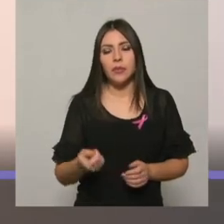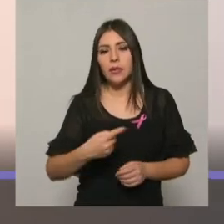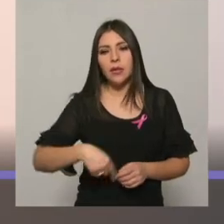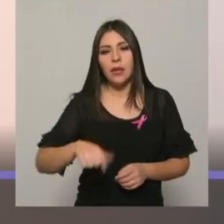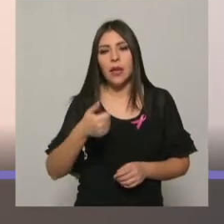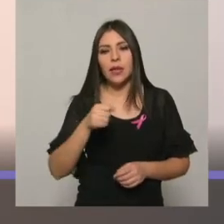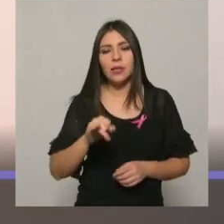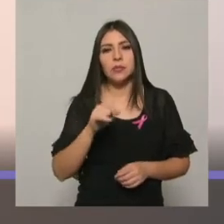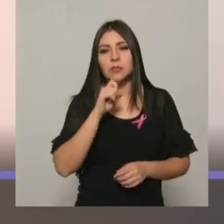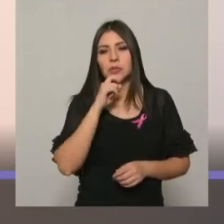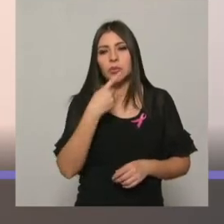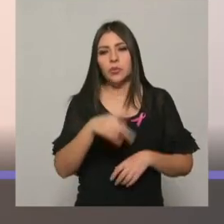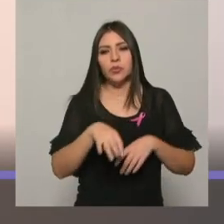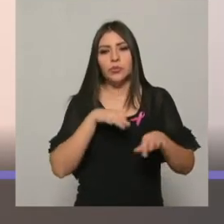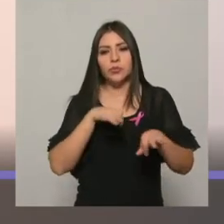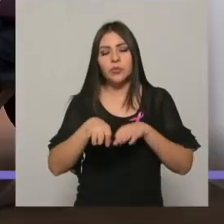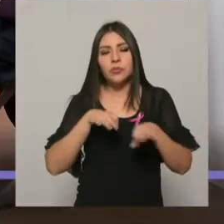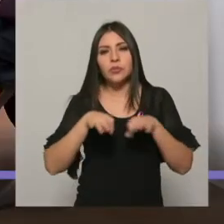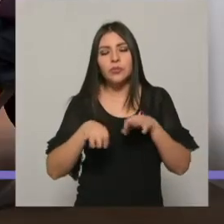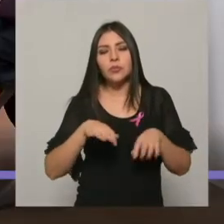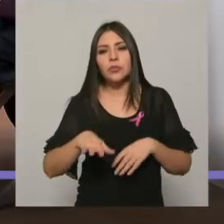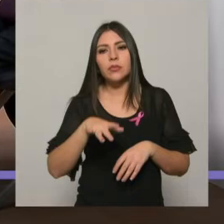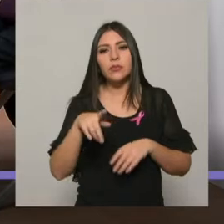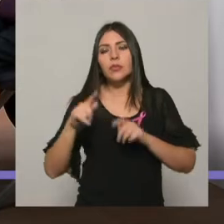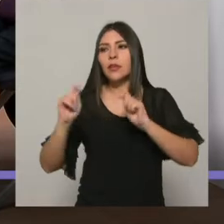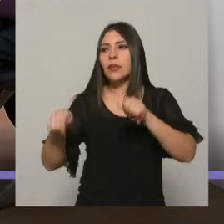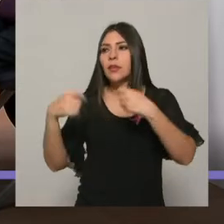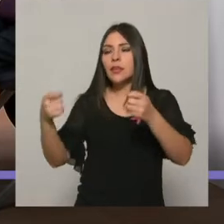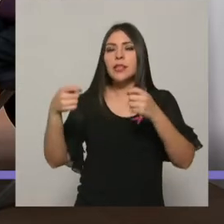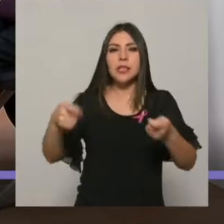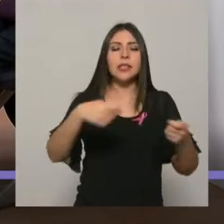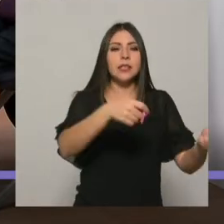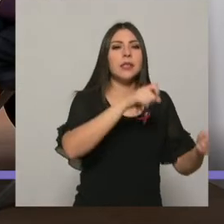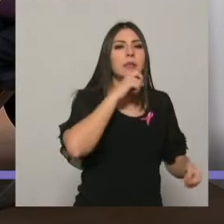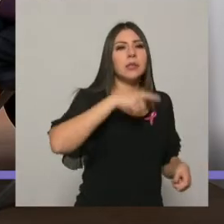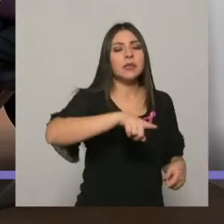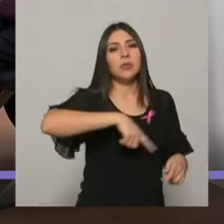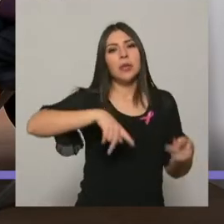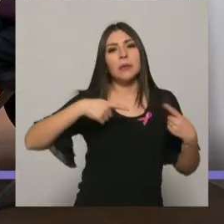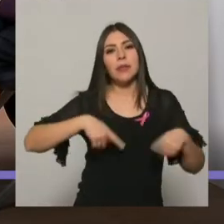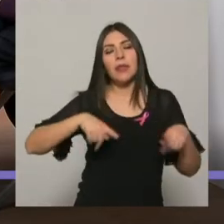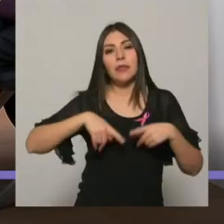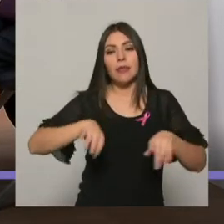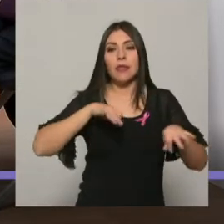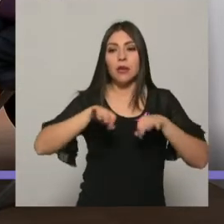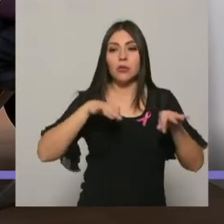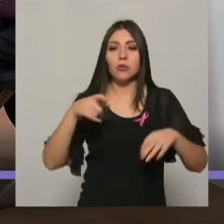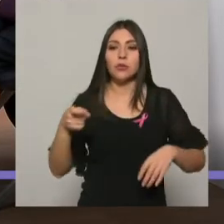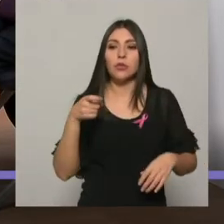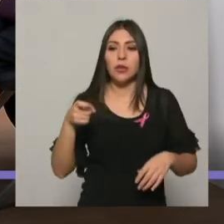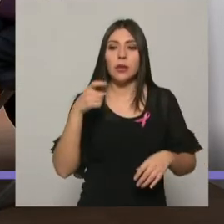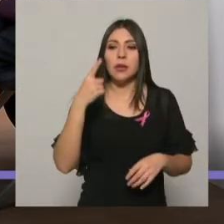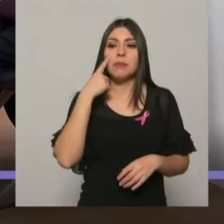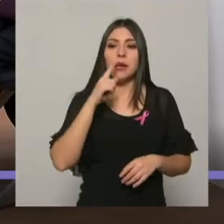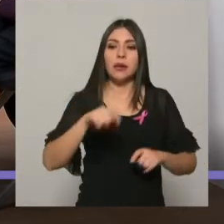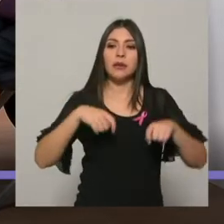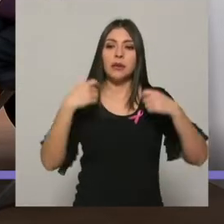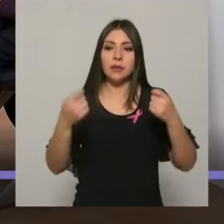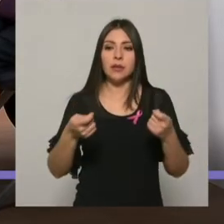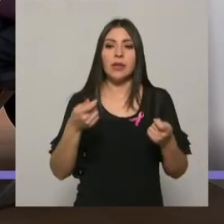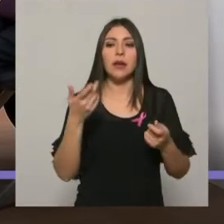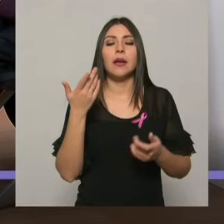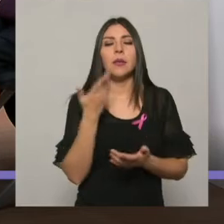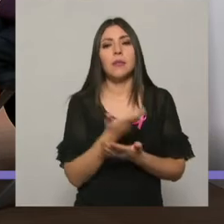también. Parte del atractivo turístico Así que es. tiene Xochimilco es esto, la oferta cultural que se pueden ofrecer,